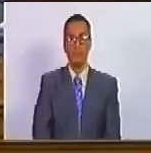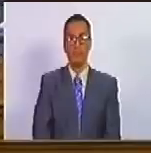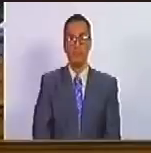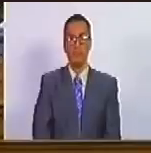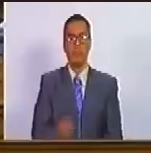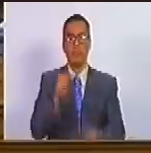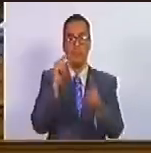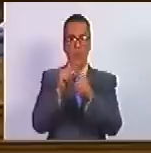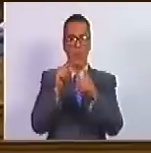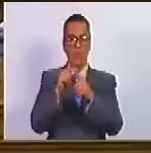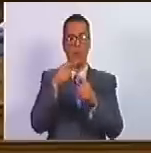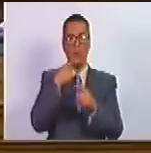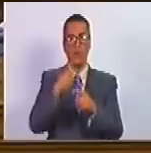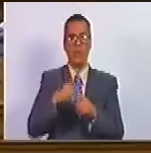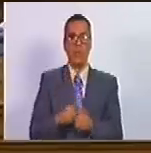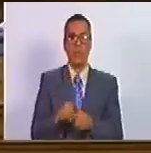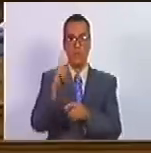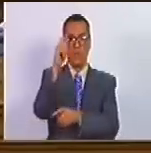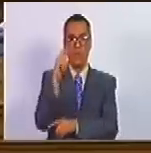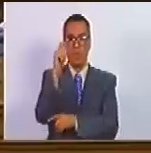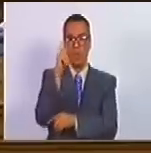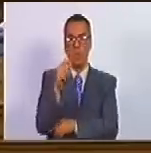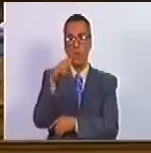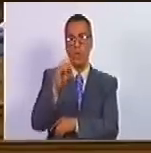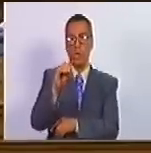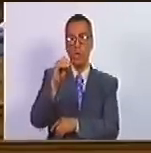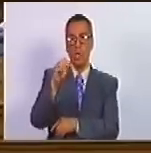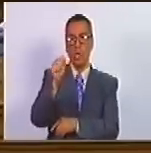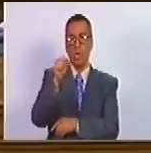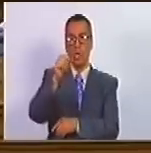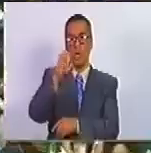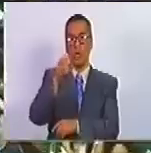Voy a dejar en el derecho de palabra al diputado Oscar Rondero.